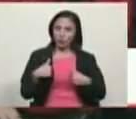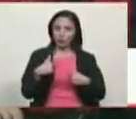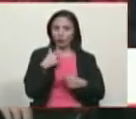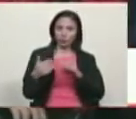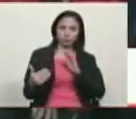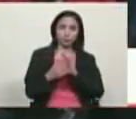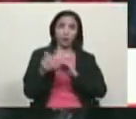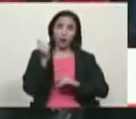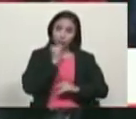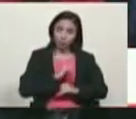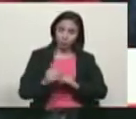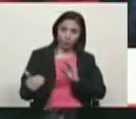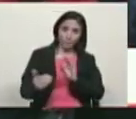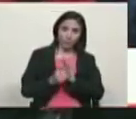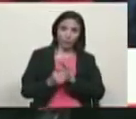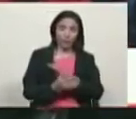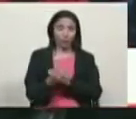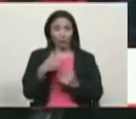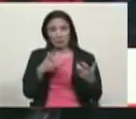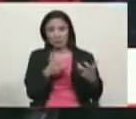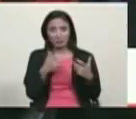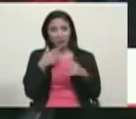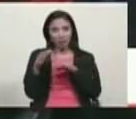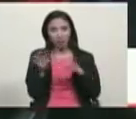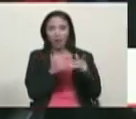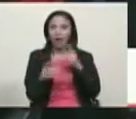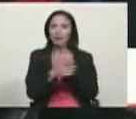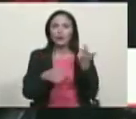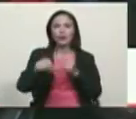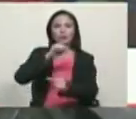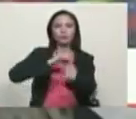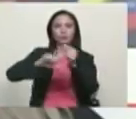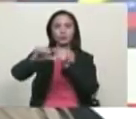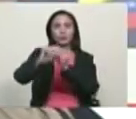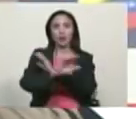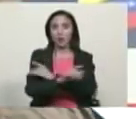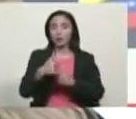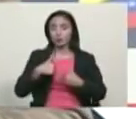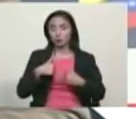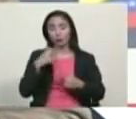abusivo, toda guerra psicológica, se la regresa. Yo tengo,